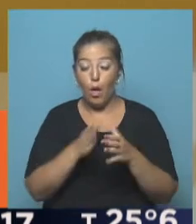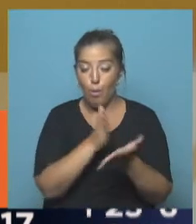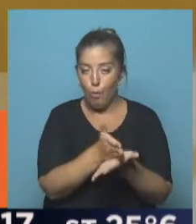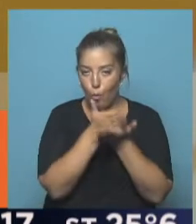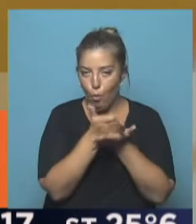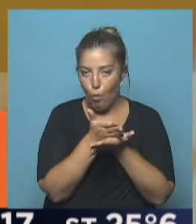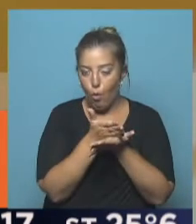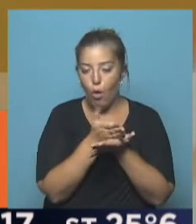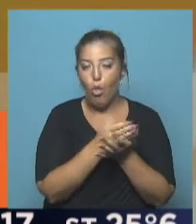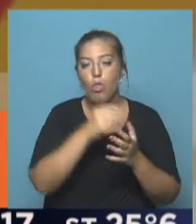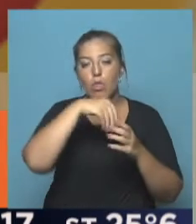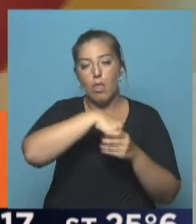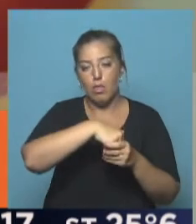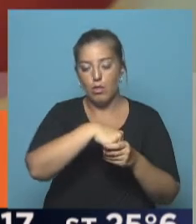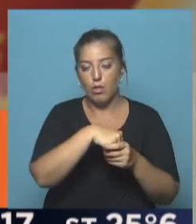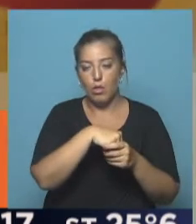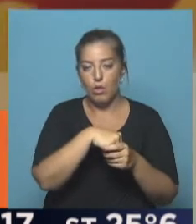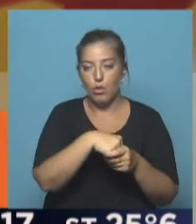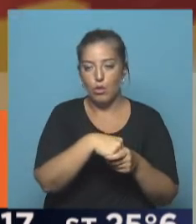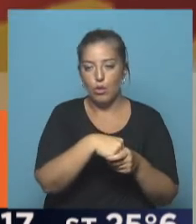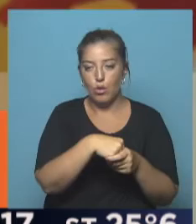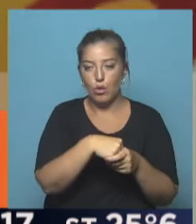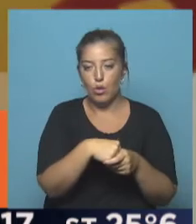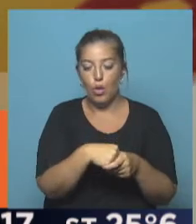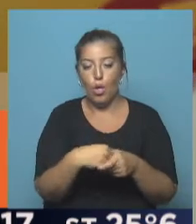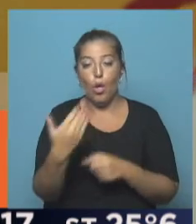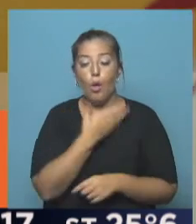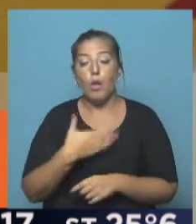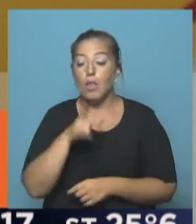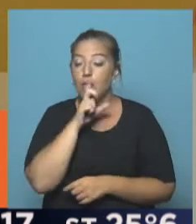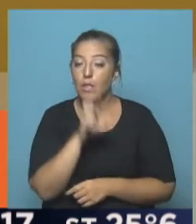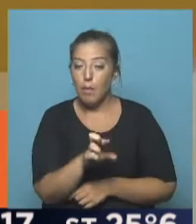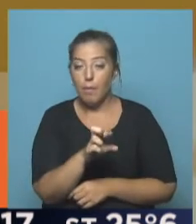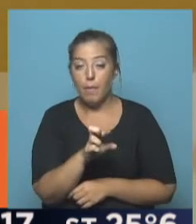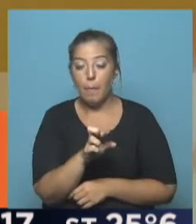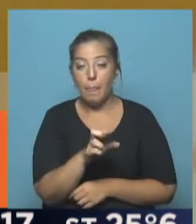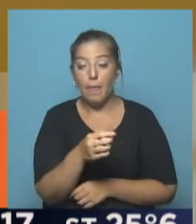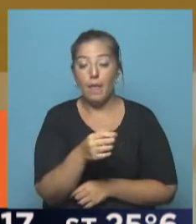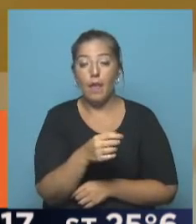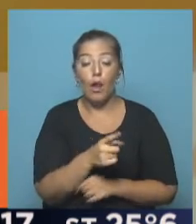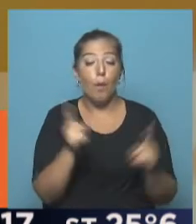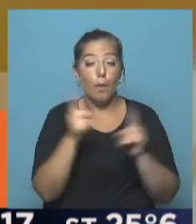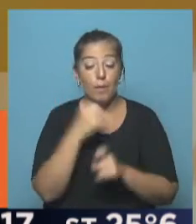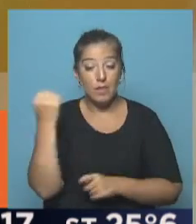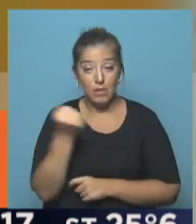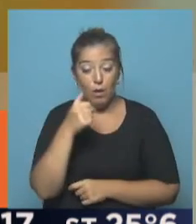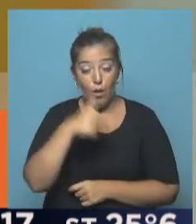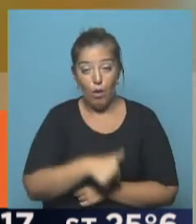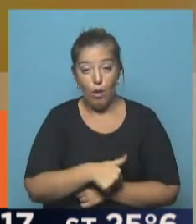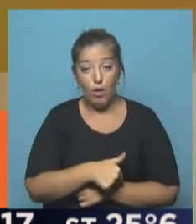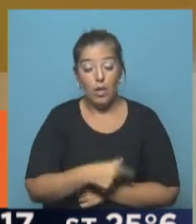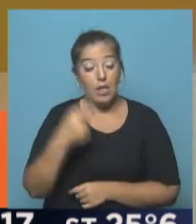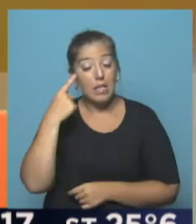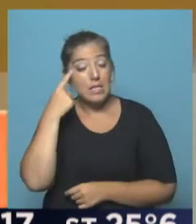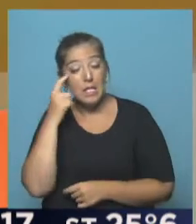está adentro del gobierno del presidente Trump, la madre de todos los problemas hoy no son ni los chinos,